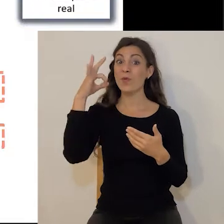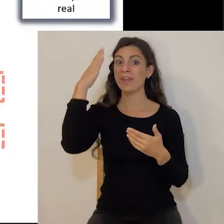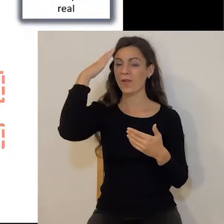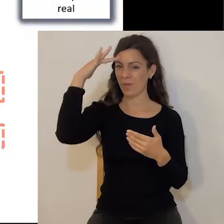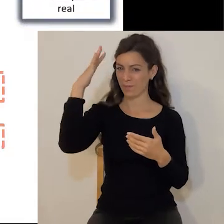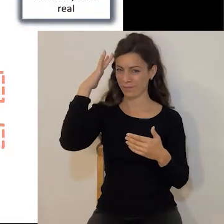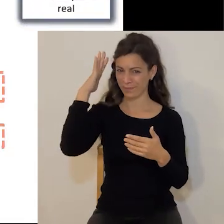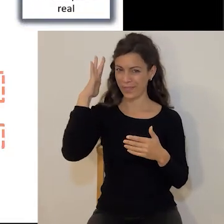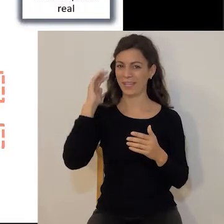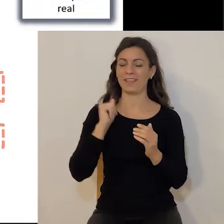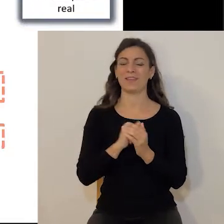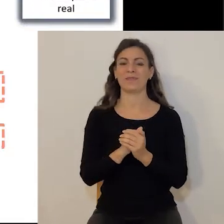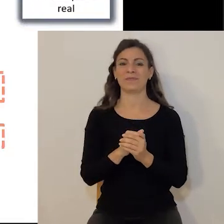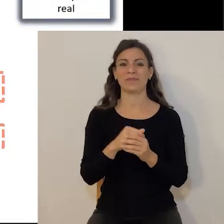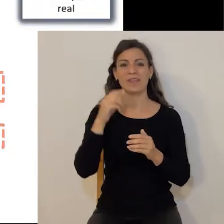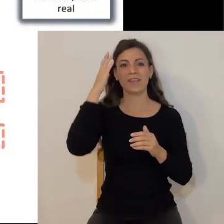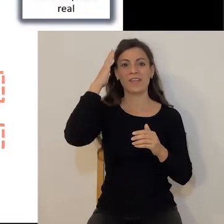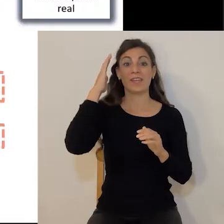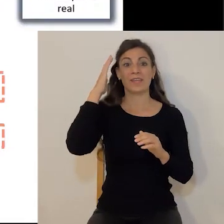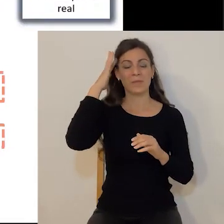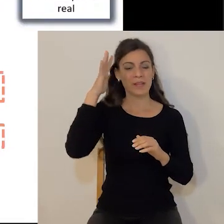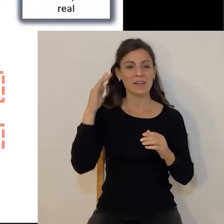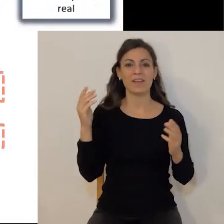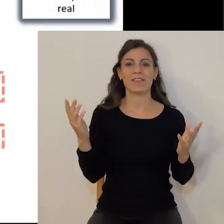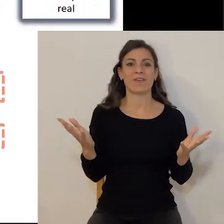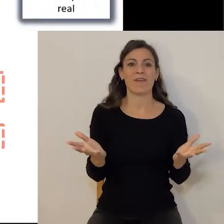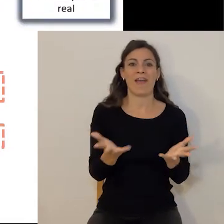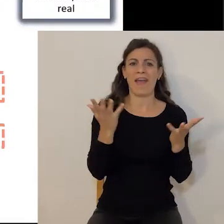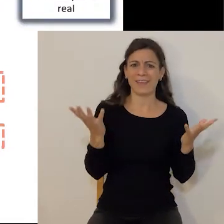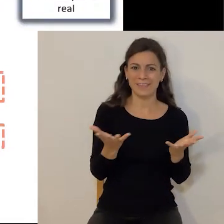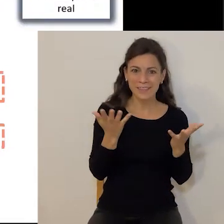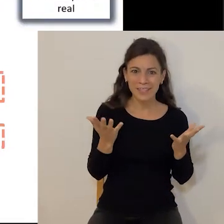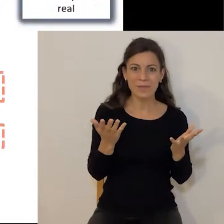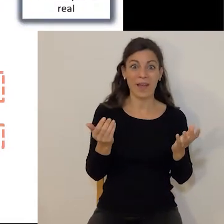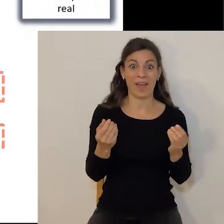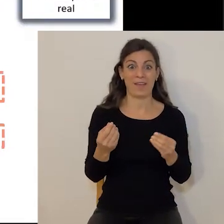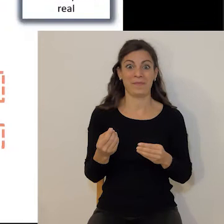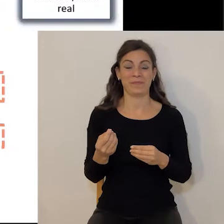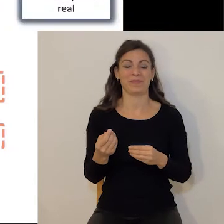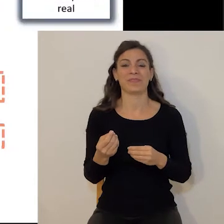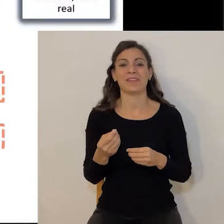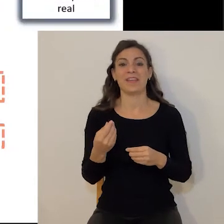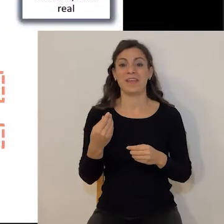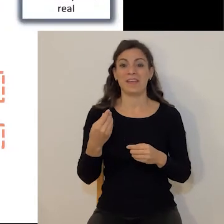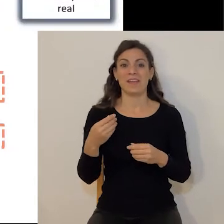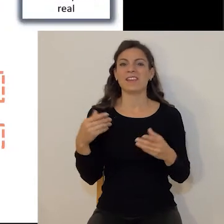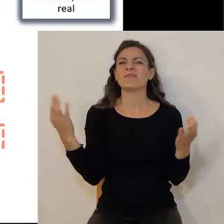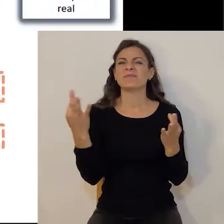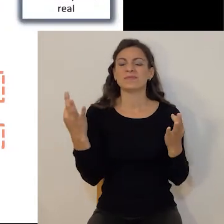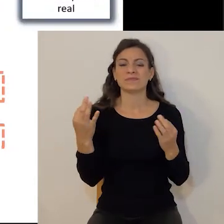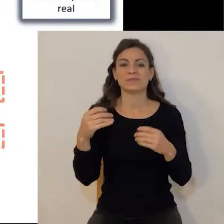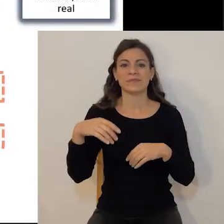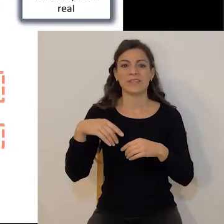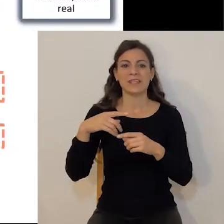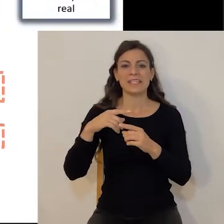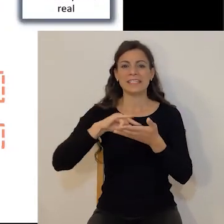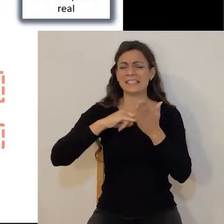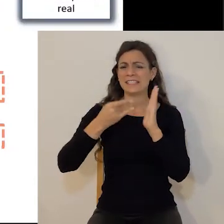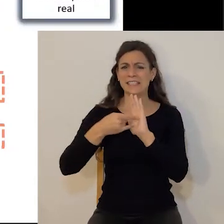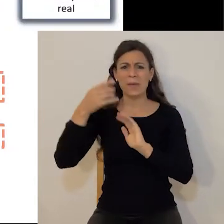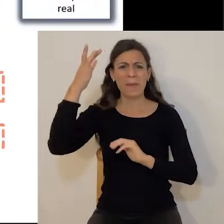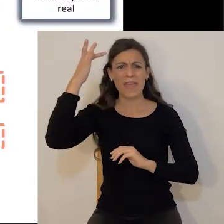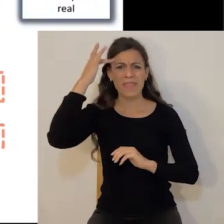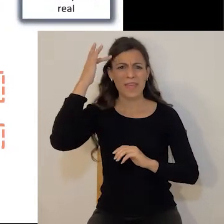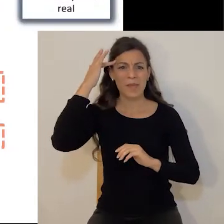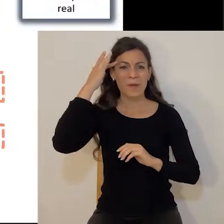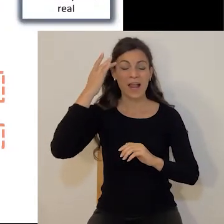pues la imaginación activa y estimula los mismos sistemas cerebrales que la percepción